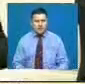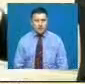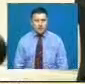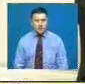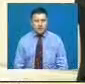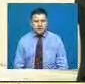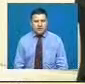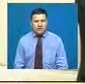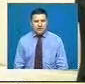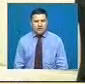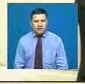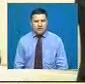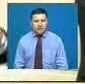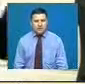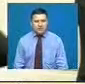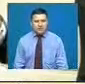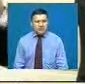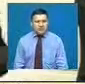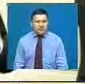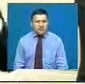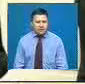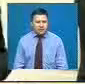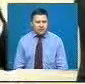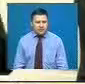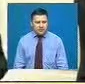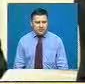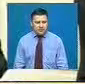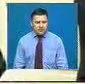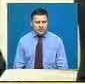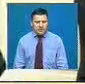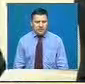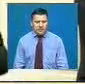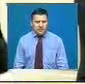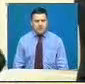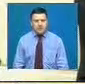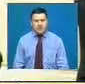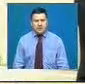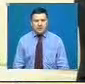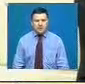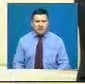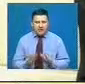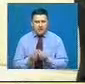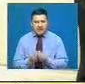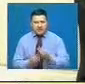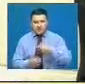una mala sorpresa. La crisis financiera internacional nos está dando en este